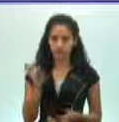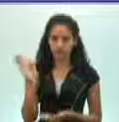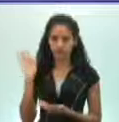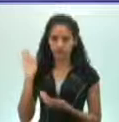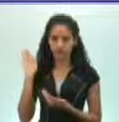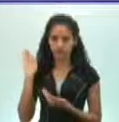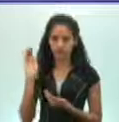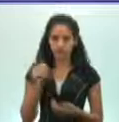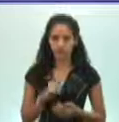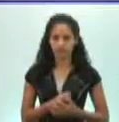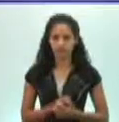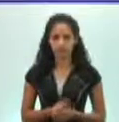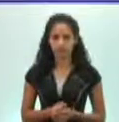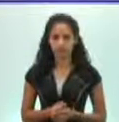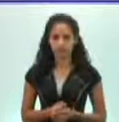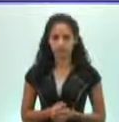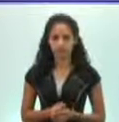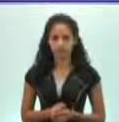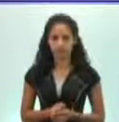mía.